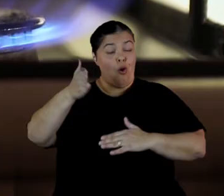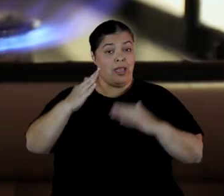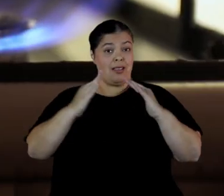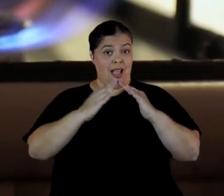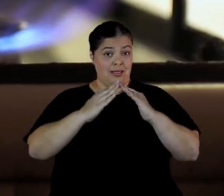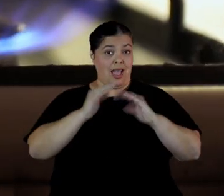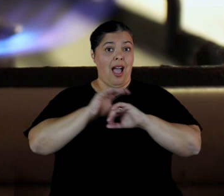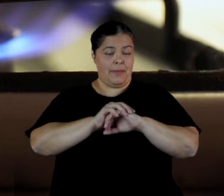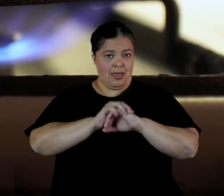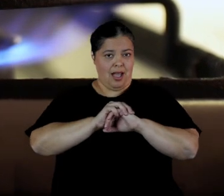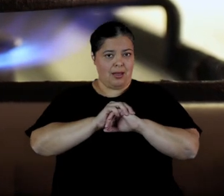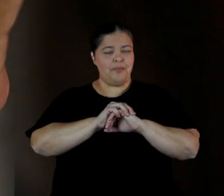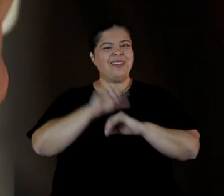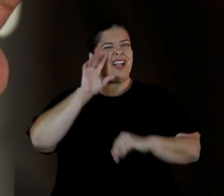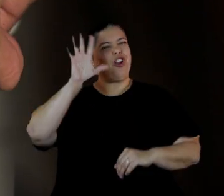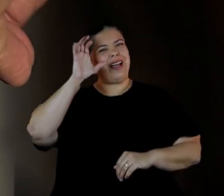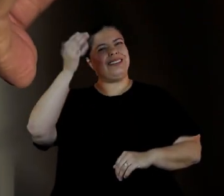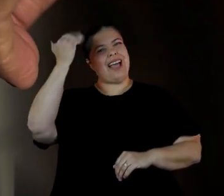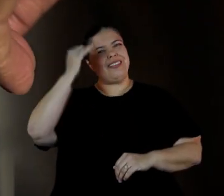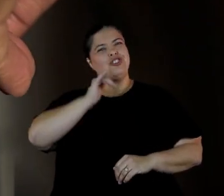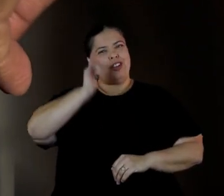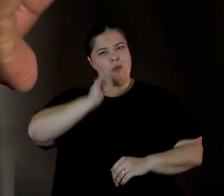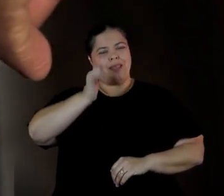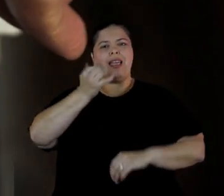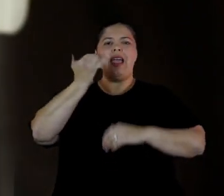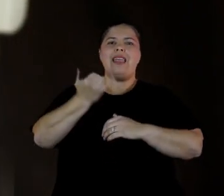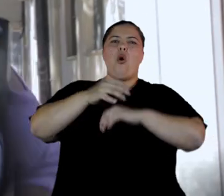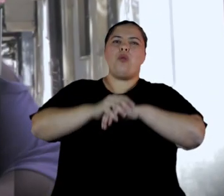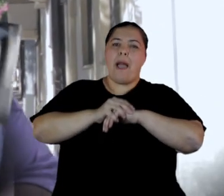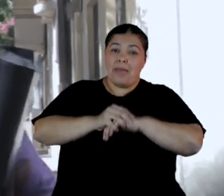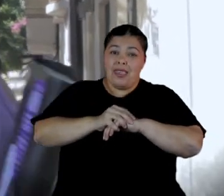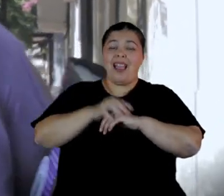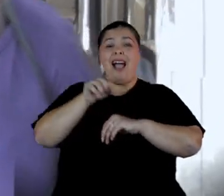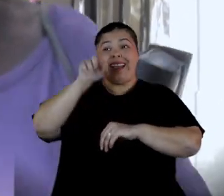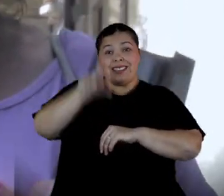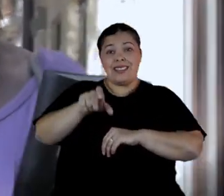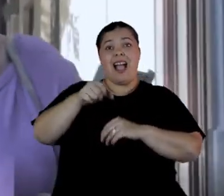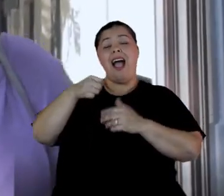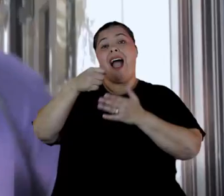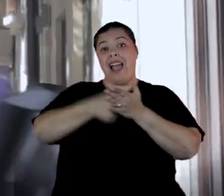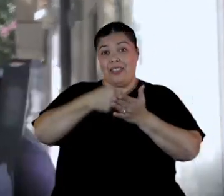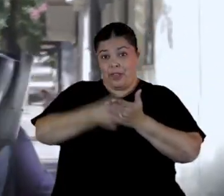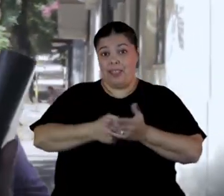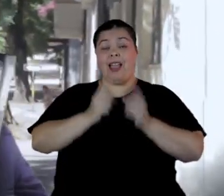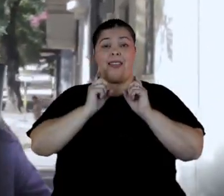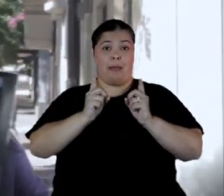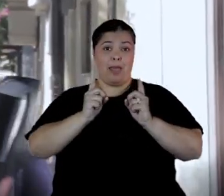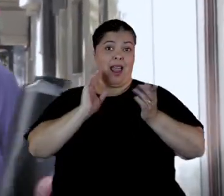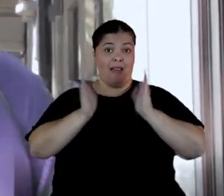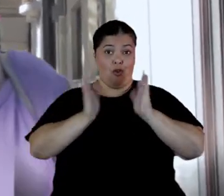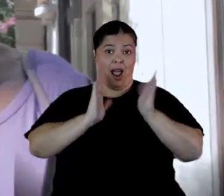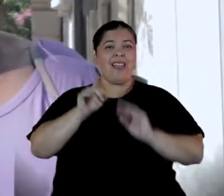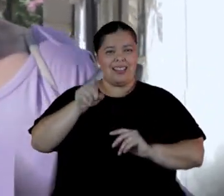amiga, ¿sí? ¿Te acordás que yo te comenté que tengo una amiga activista que es abogada y sabe cómo manejar todas